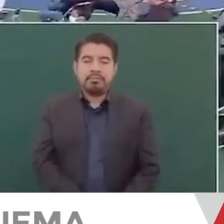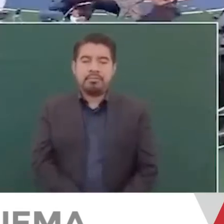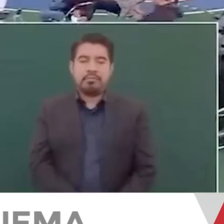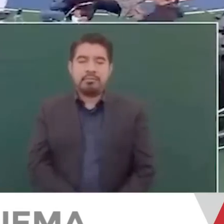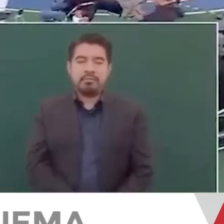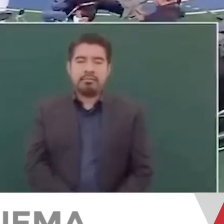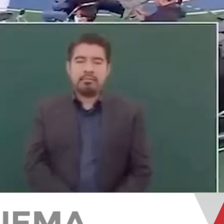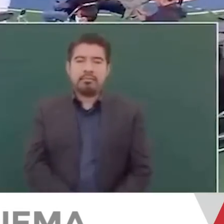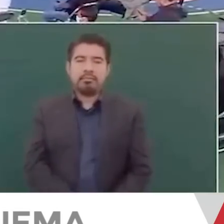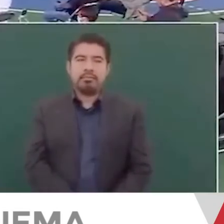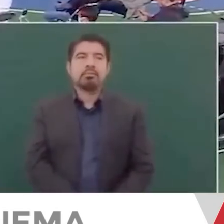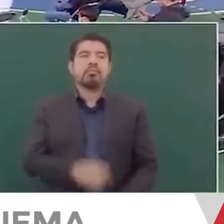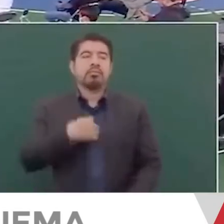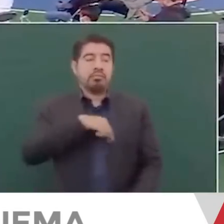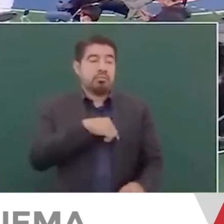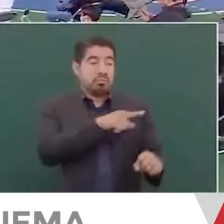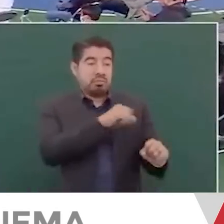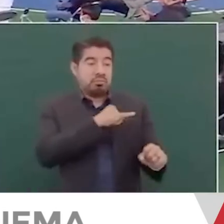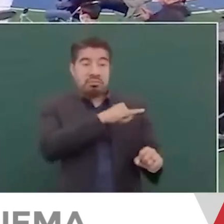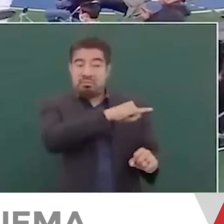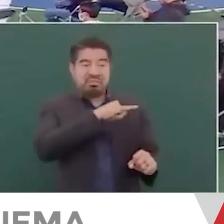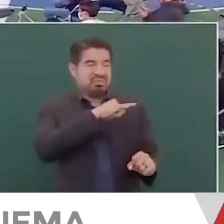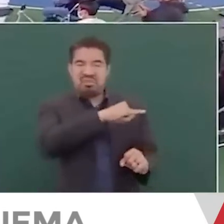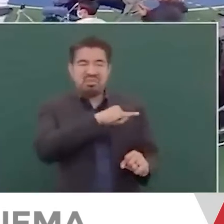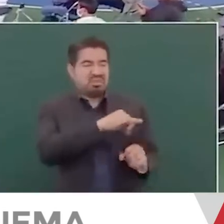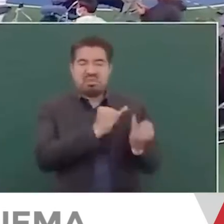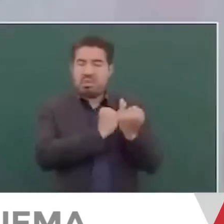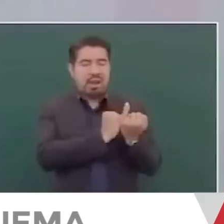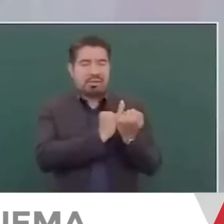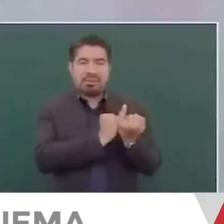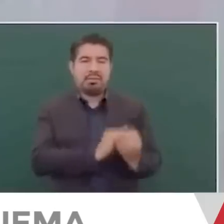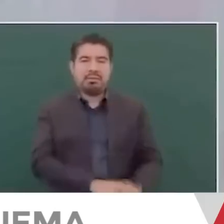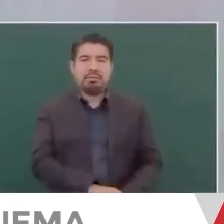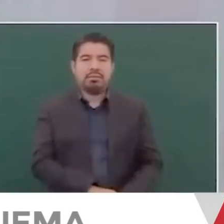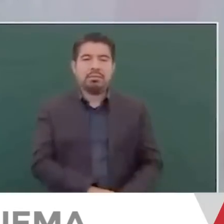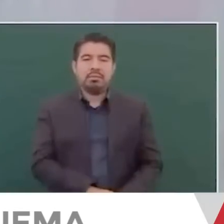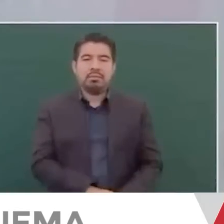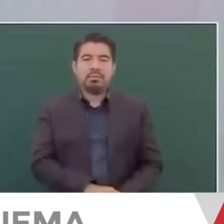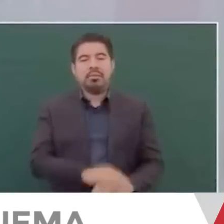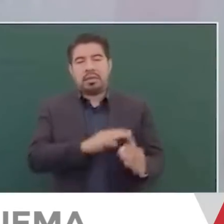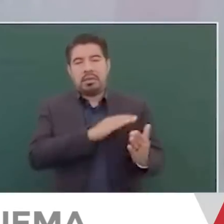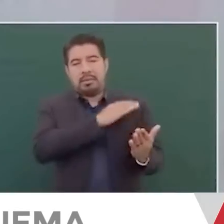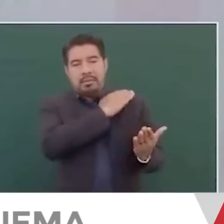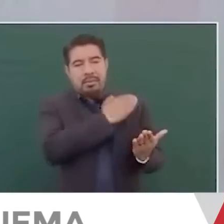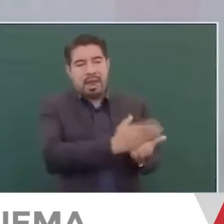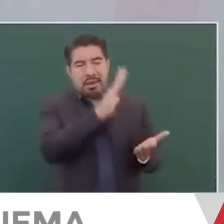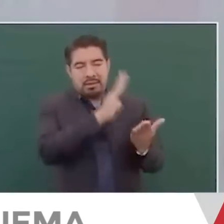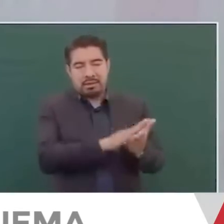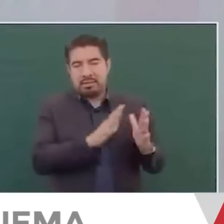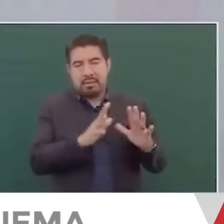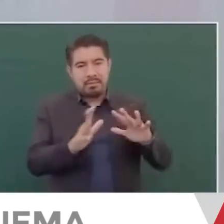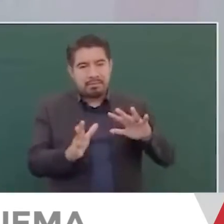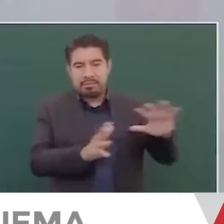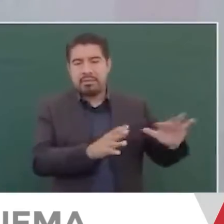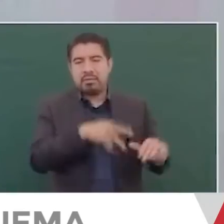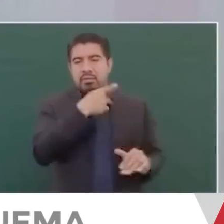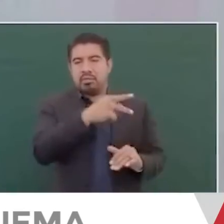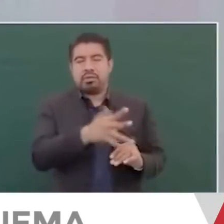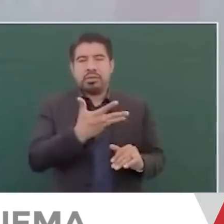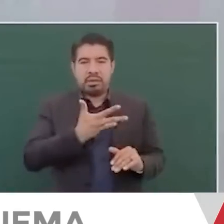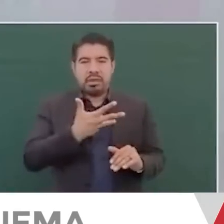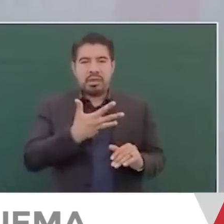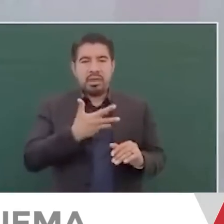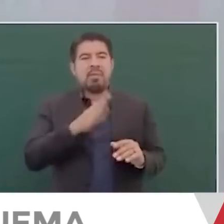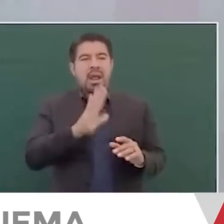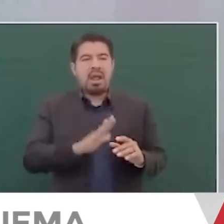nosotros no somos iguales a los conservadores Ellos nos ven como enemigos